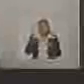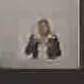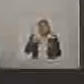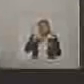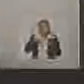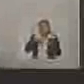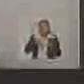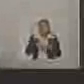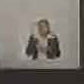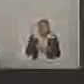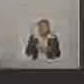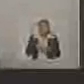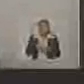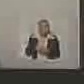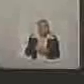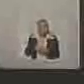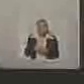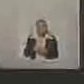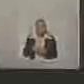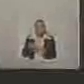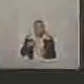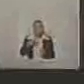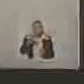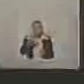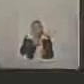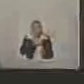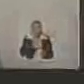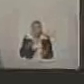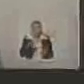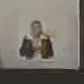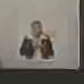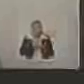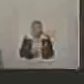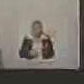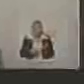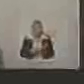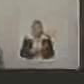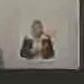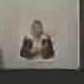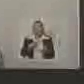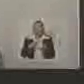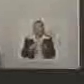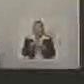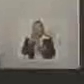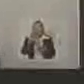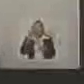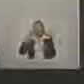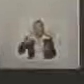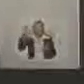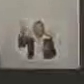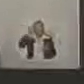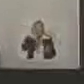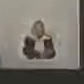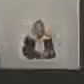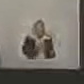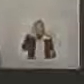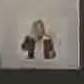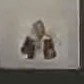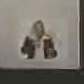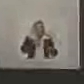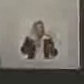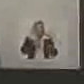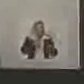buscar, desde el primer día en el que me permitas gobernar, Benito Juárez, una auditoría integral para meter a la cárcel a todos